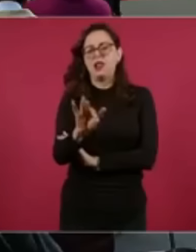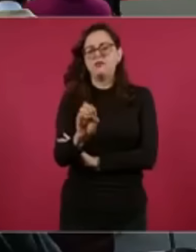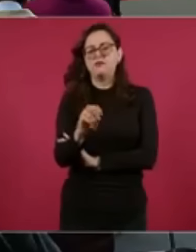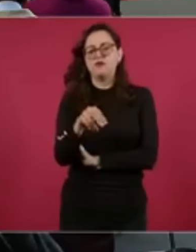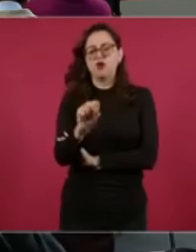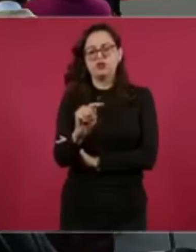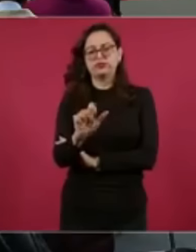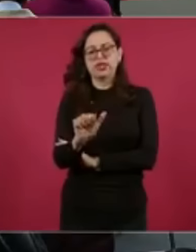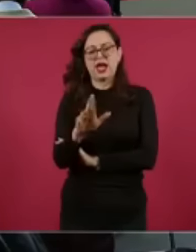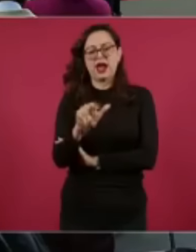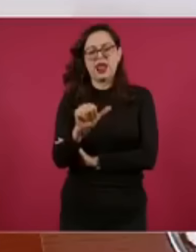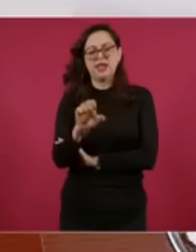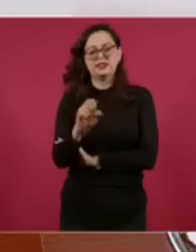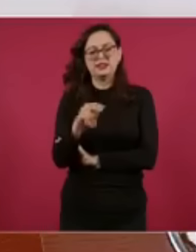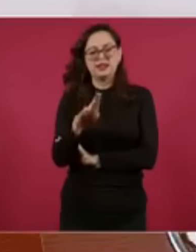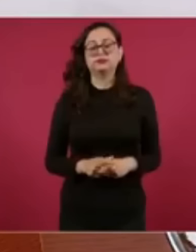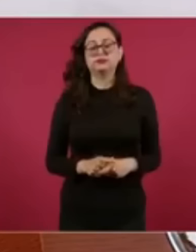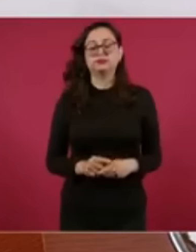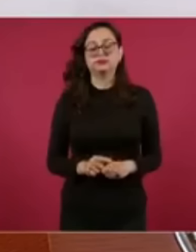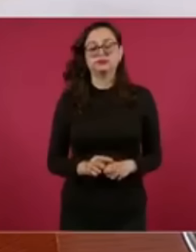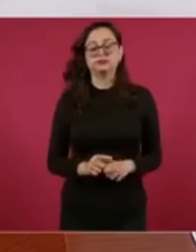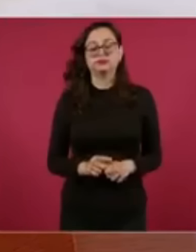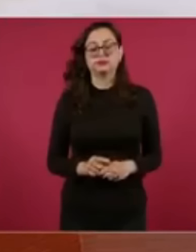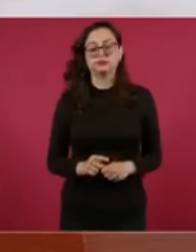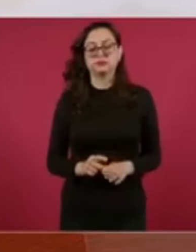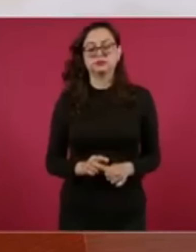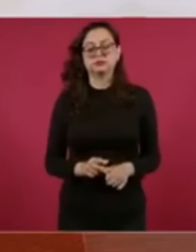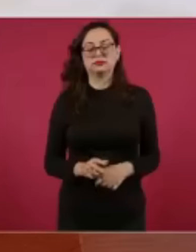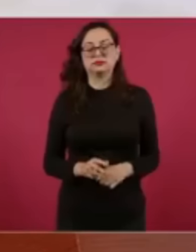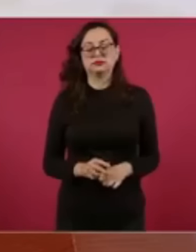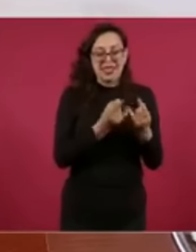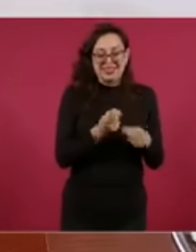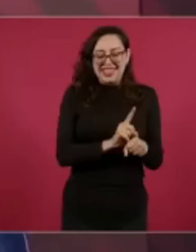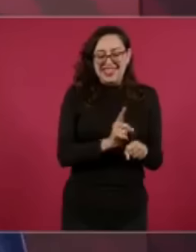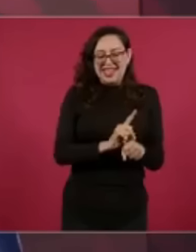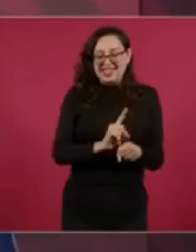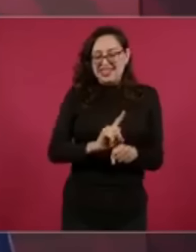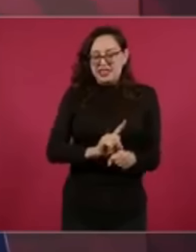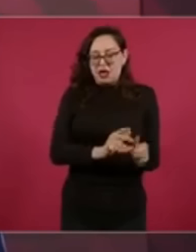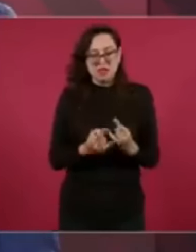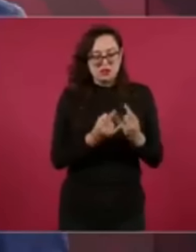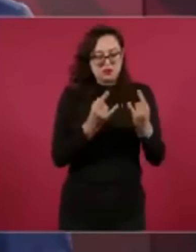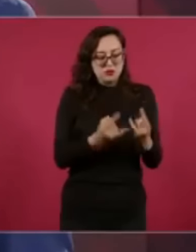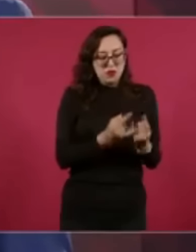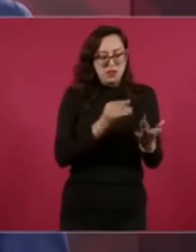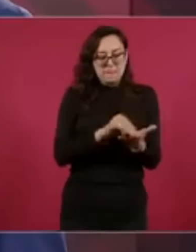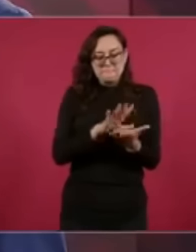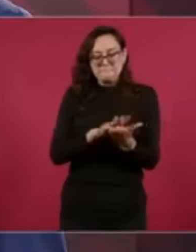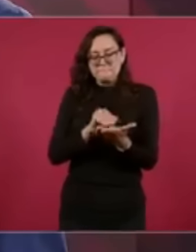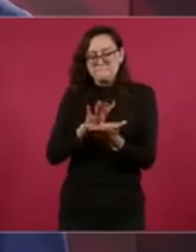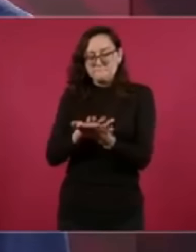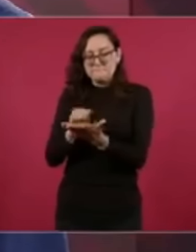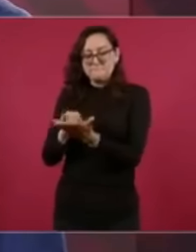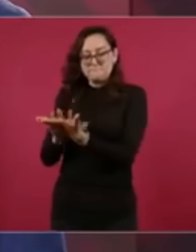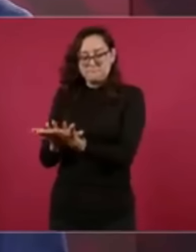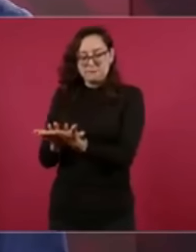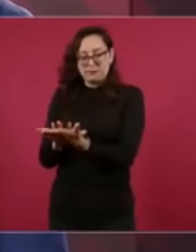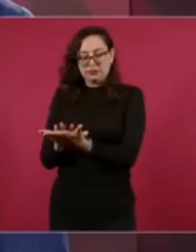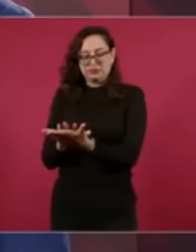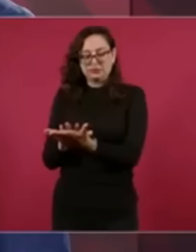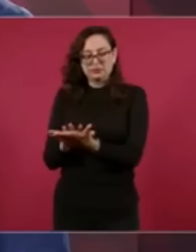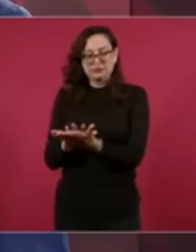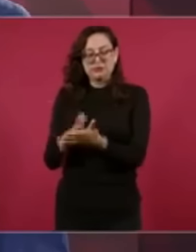Taracena, porque cuenta día tras día todo lo acontecido. En vez de